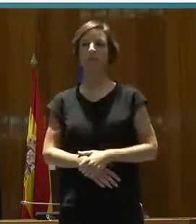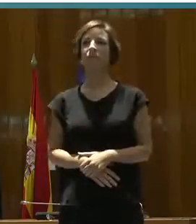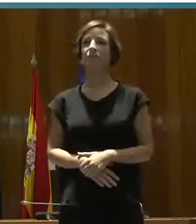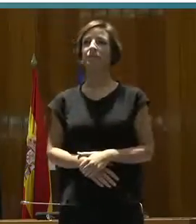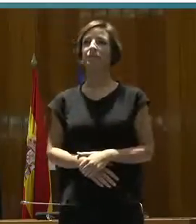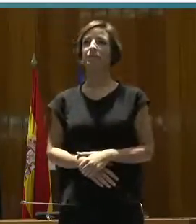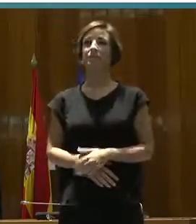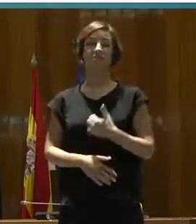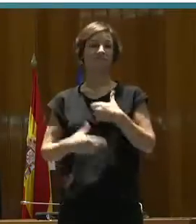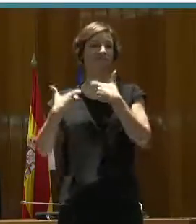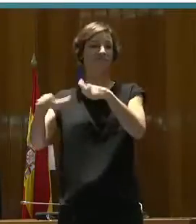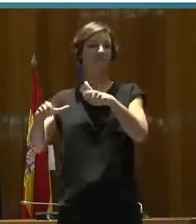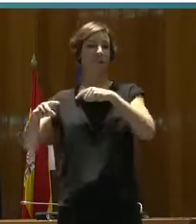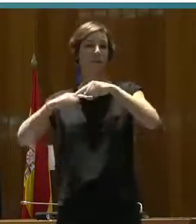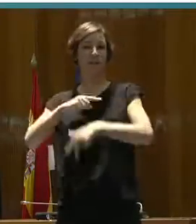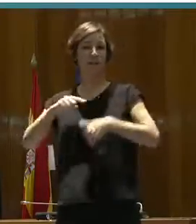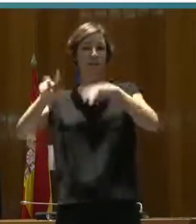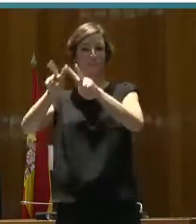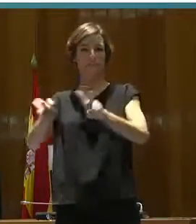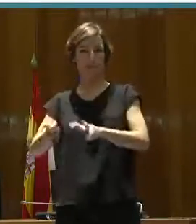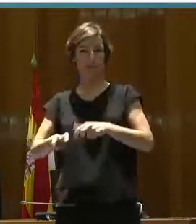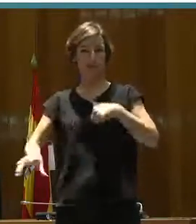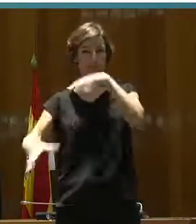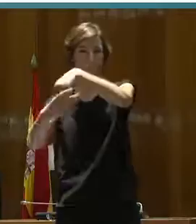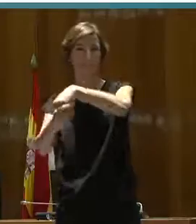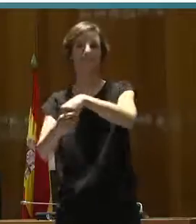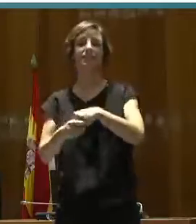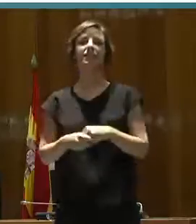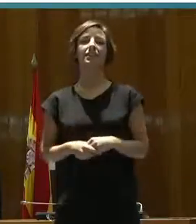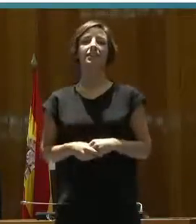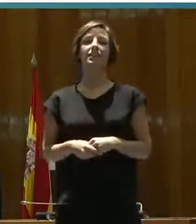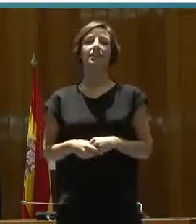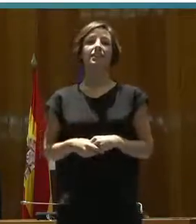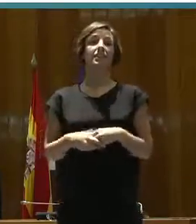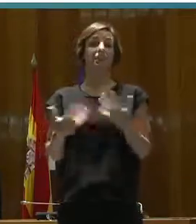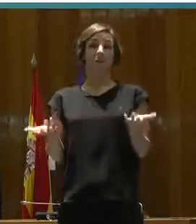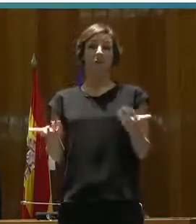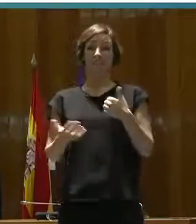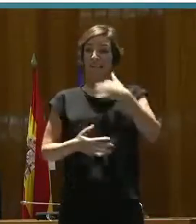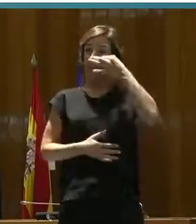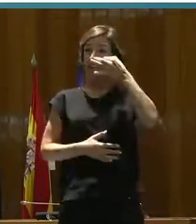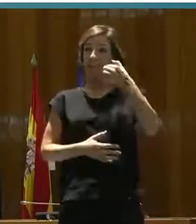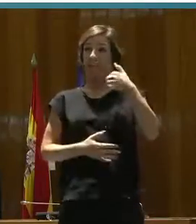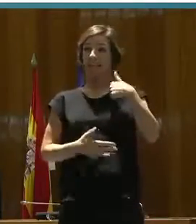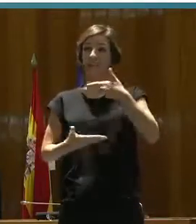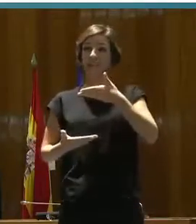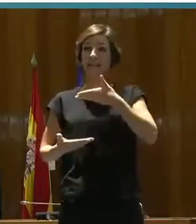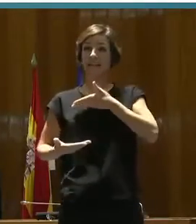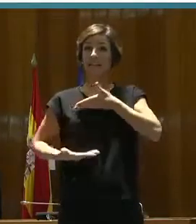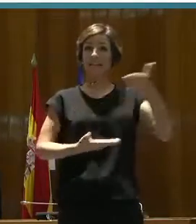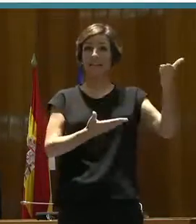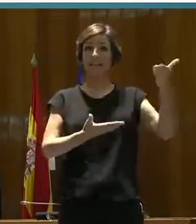de la Dirección General de Investigación. Y, en fin, realmente nos han invitado muy bien a la